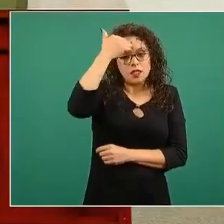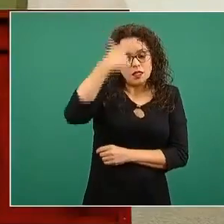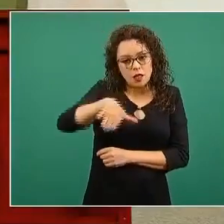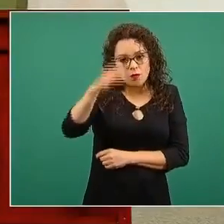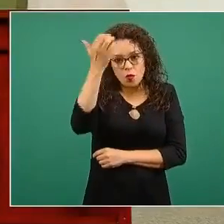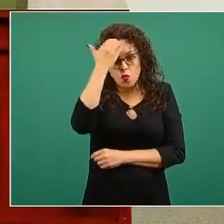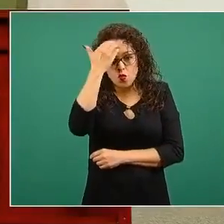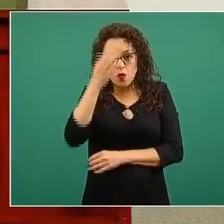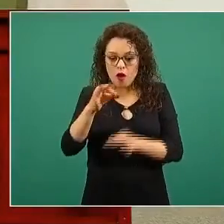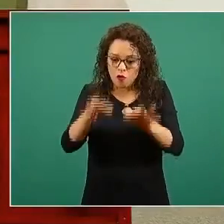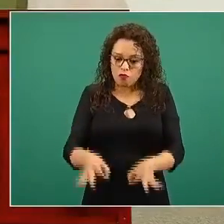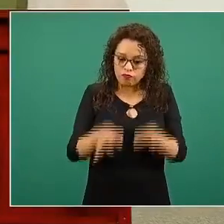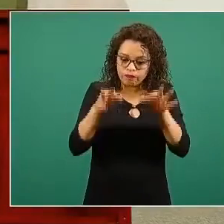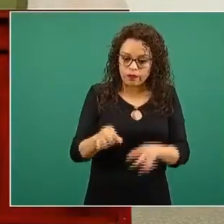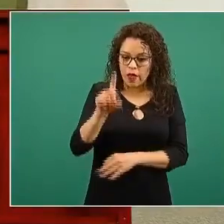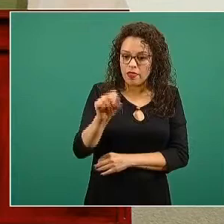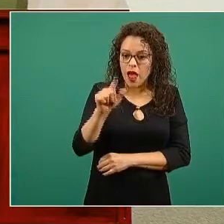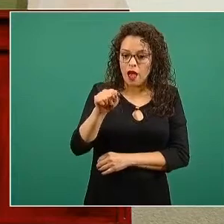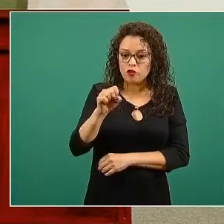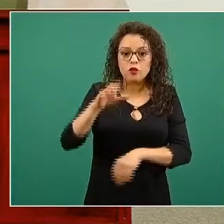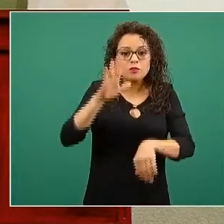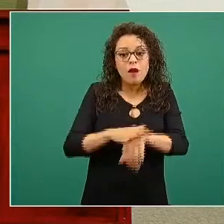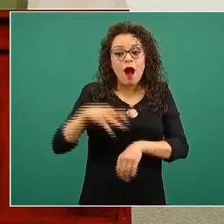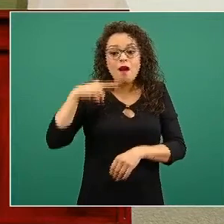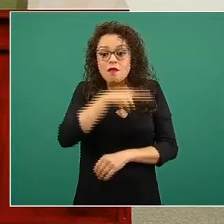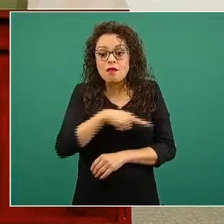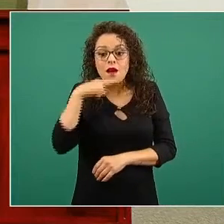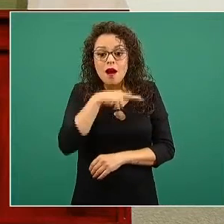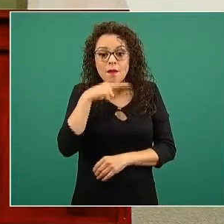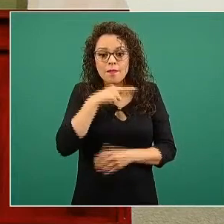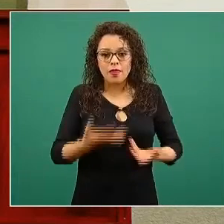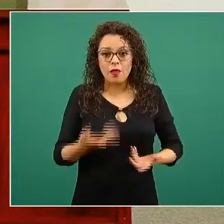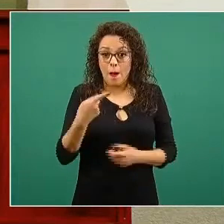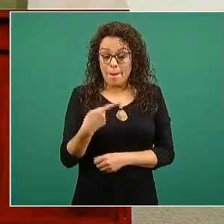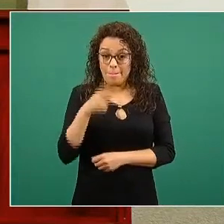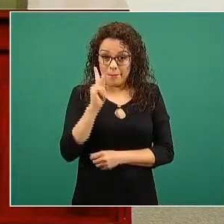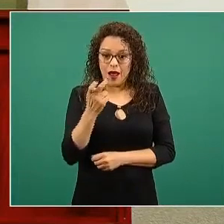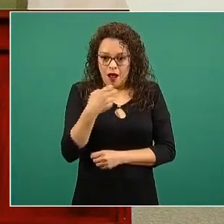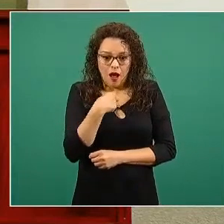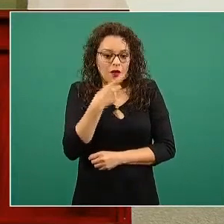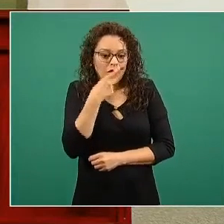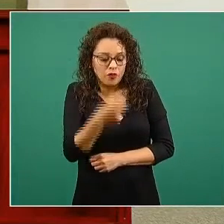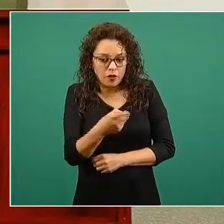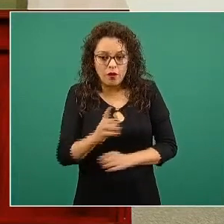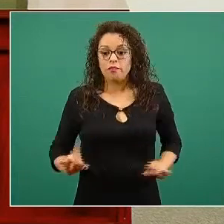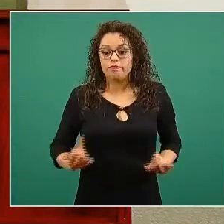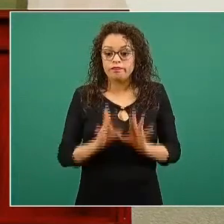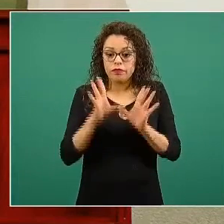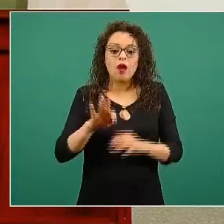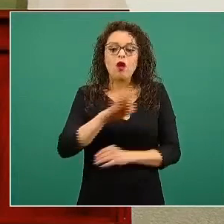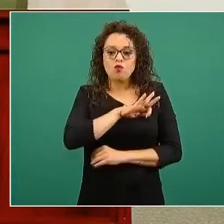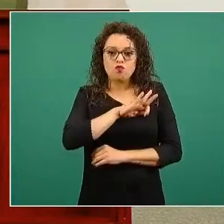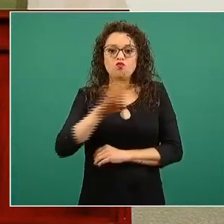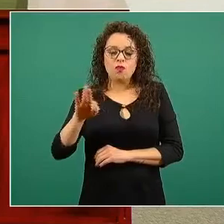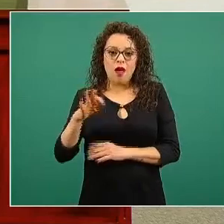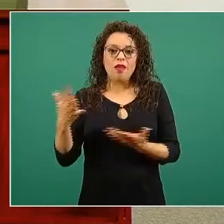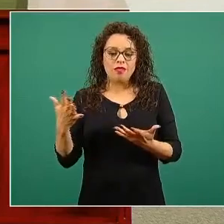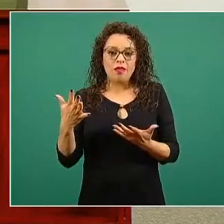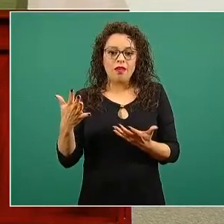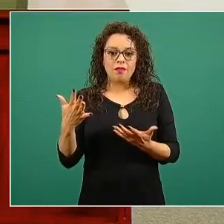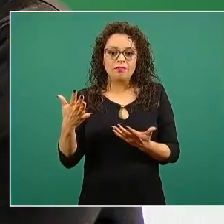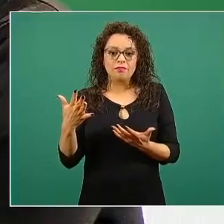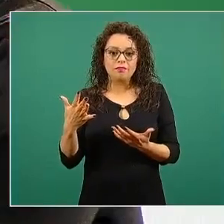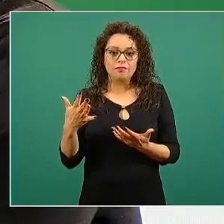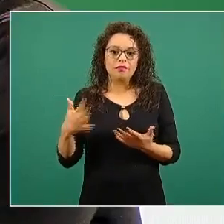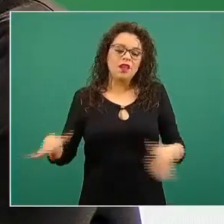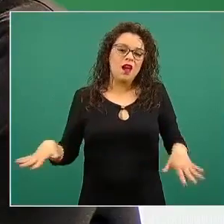los datos lo más pronto posible se lleven a cabo, pero reitero, esto puede verse alterado precisamente cuando hay un incremento